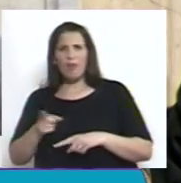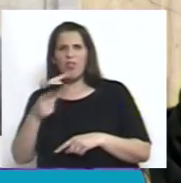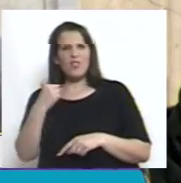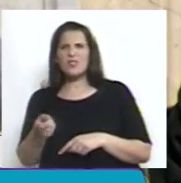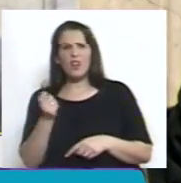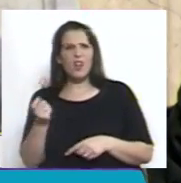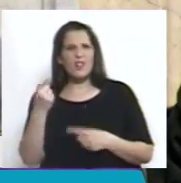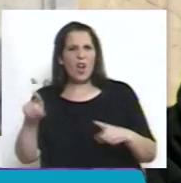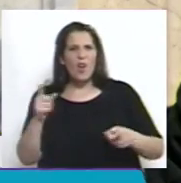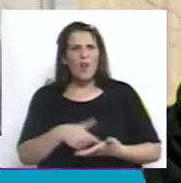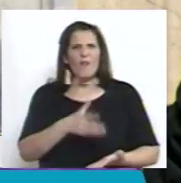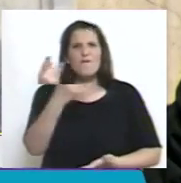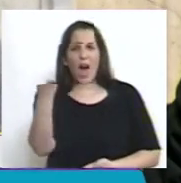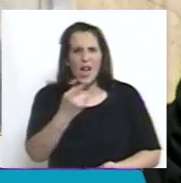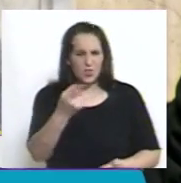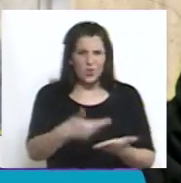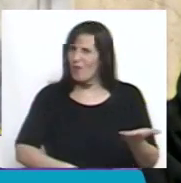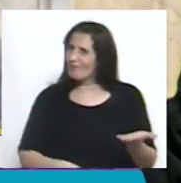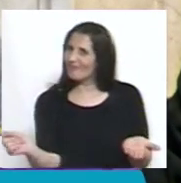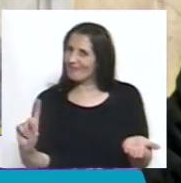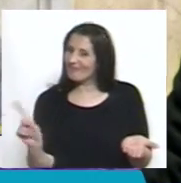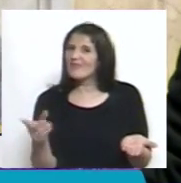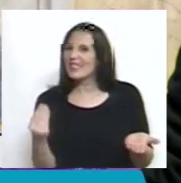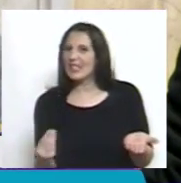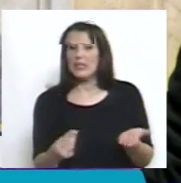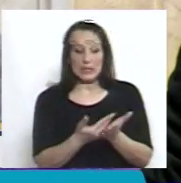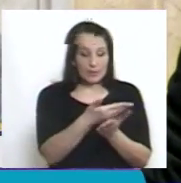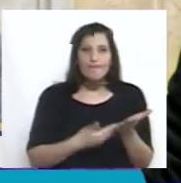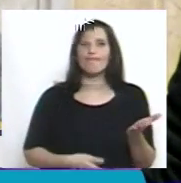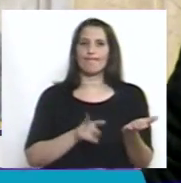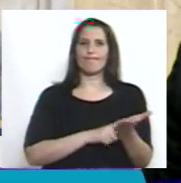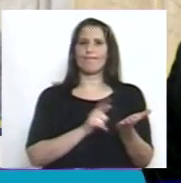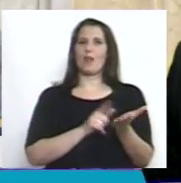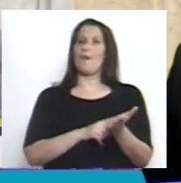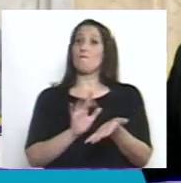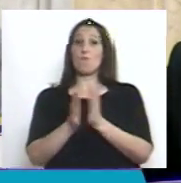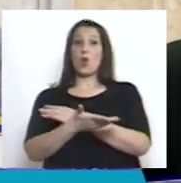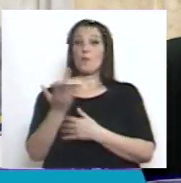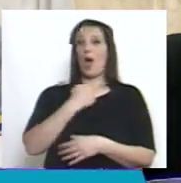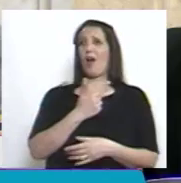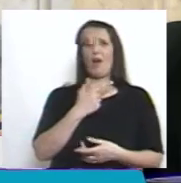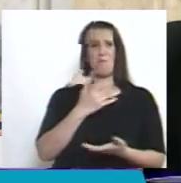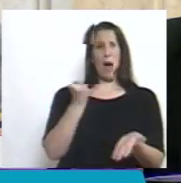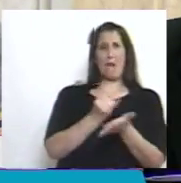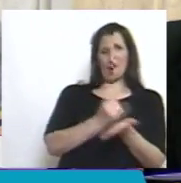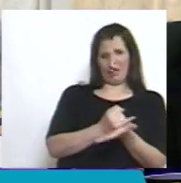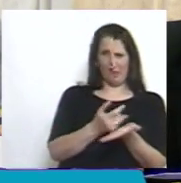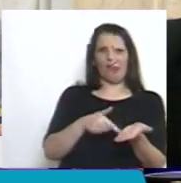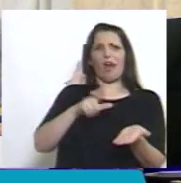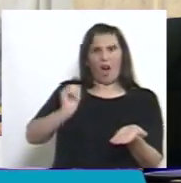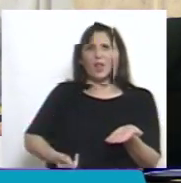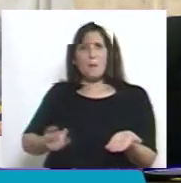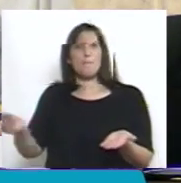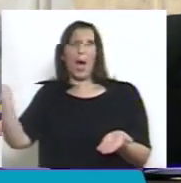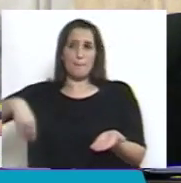se trataba de una falsificación. Era sencillamente la sustitución de un tipo de tonterías por otro. La